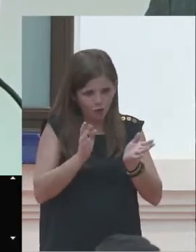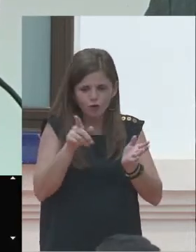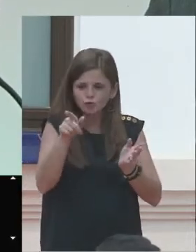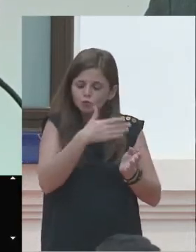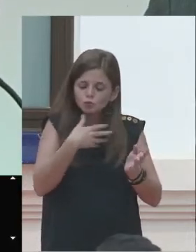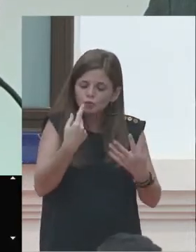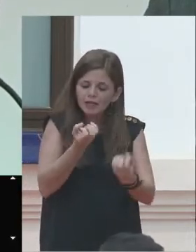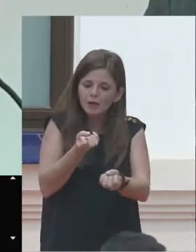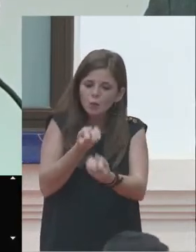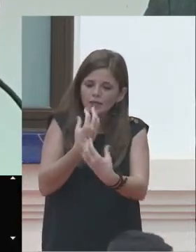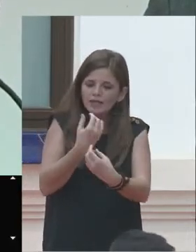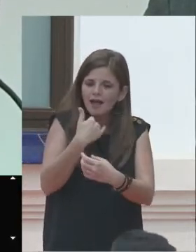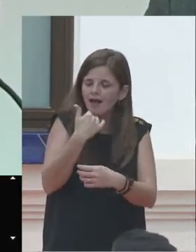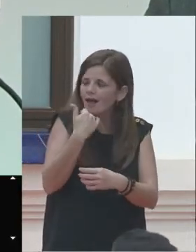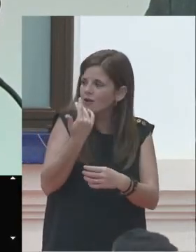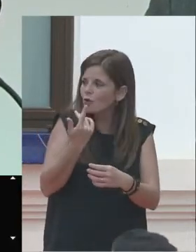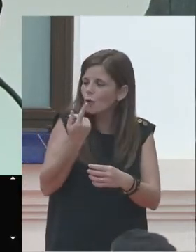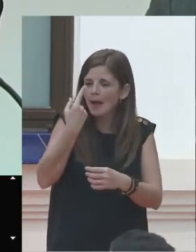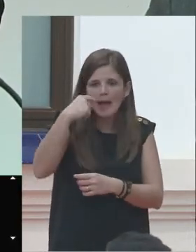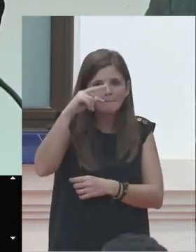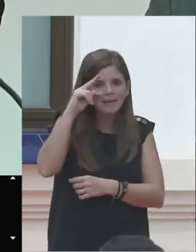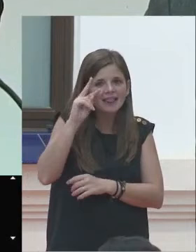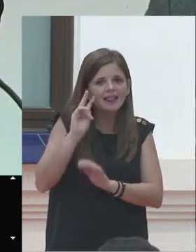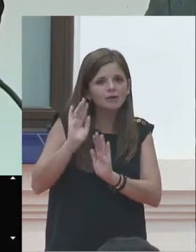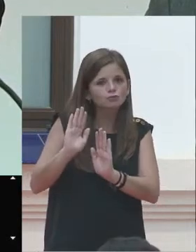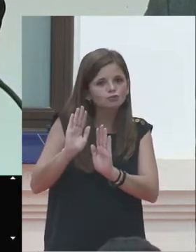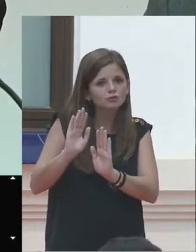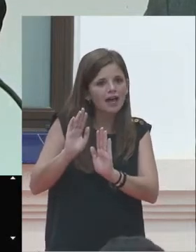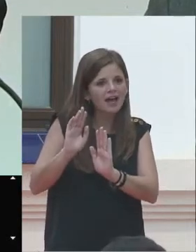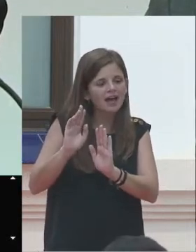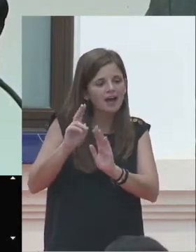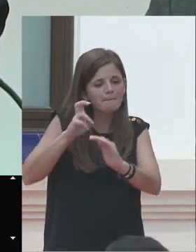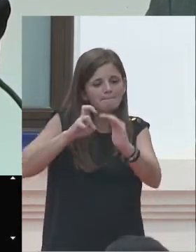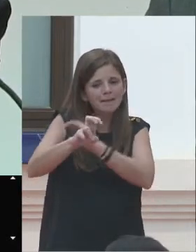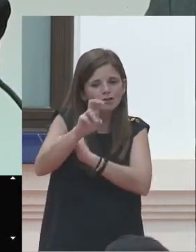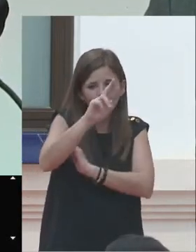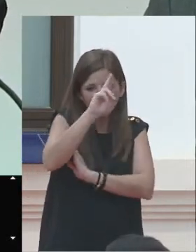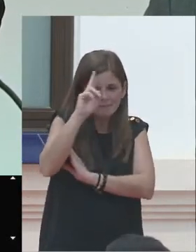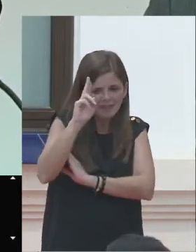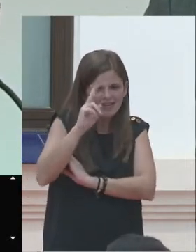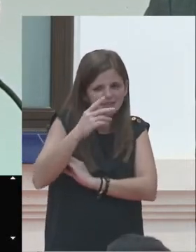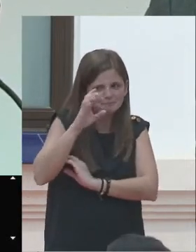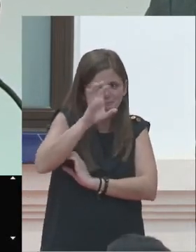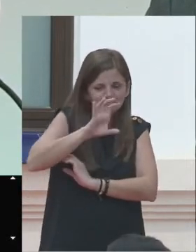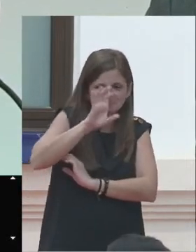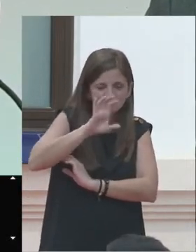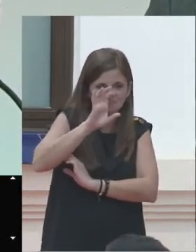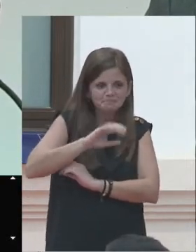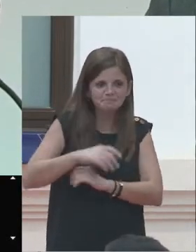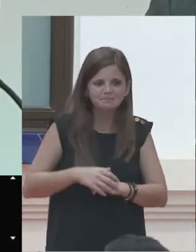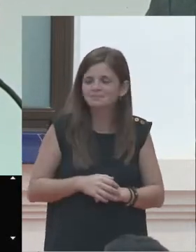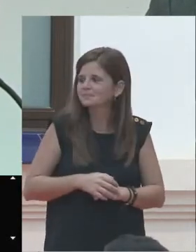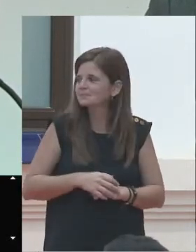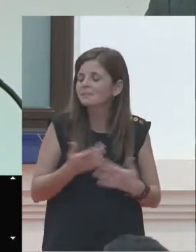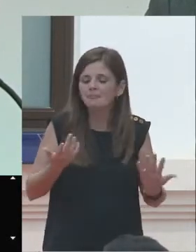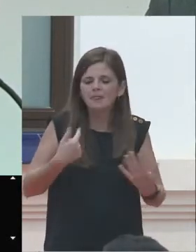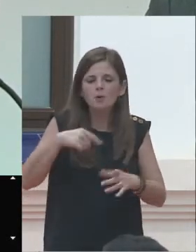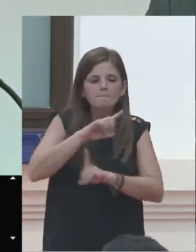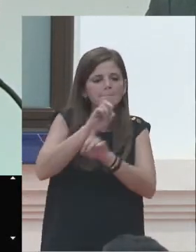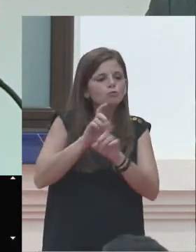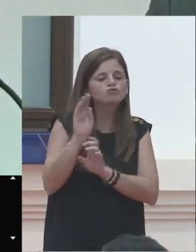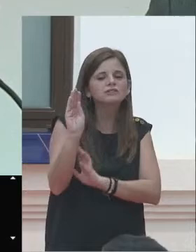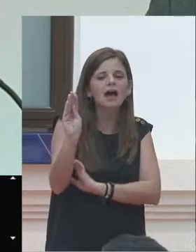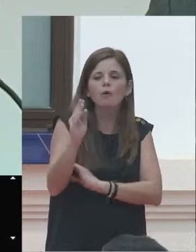en forma previa, tu experiencia en el Metro de Madrid, que me parece muy interesante, de un proyecto que emprendisteis. ¿Cuál es mi pregunta? Mi pregunta